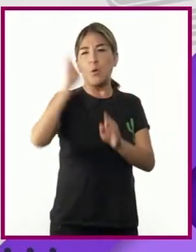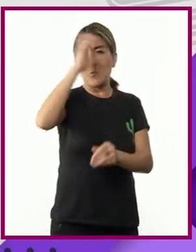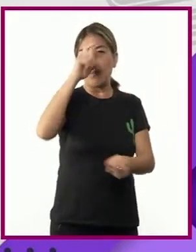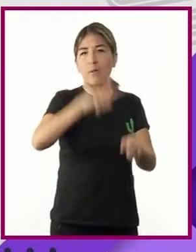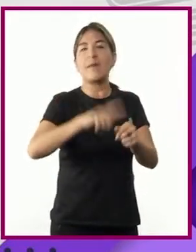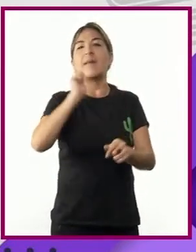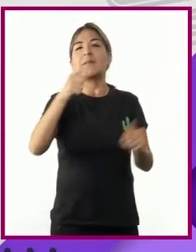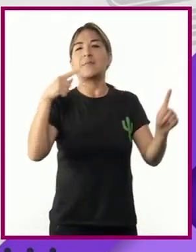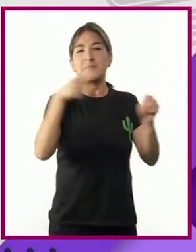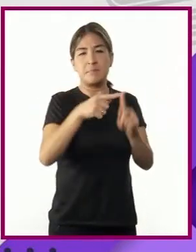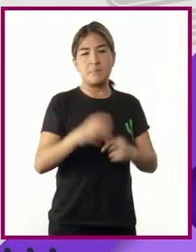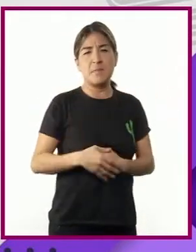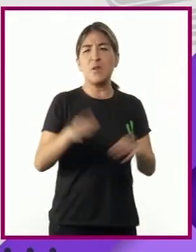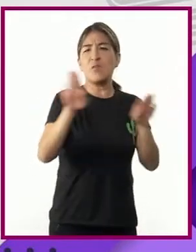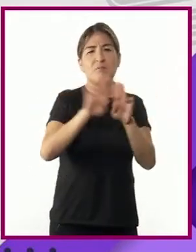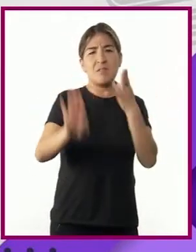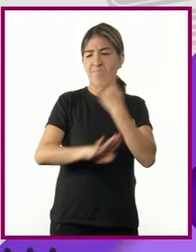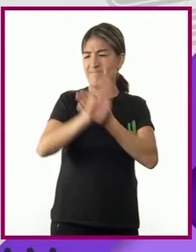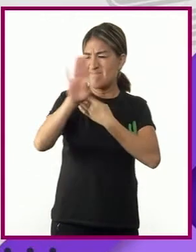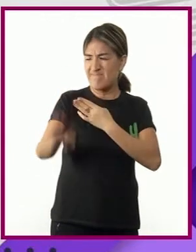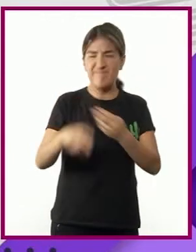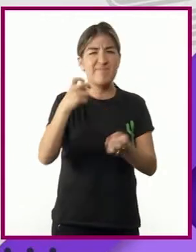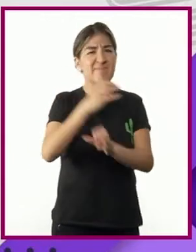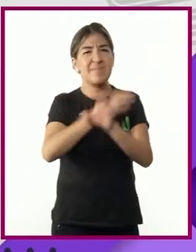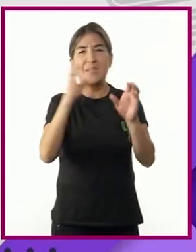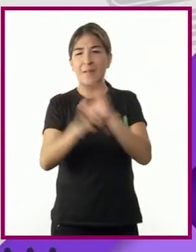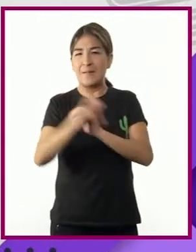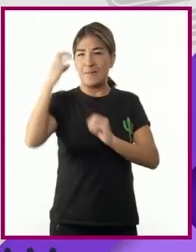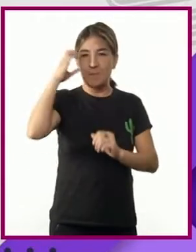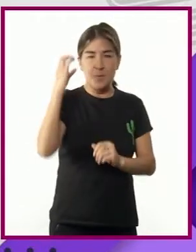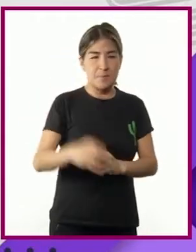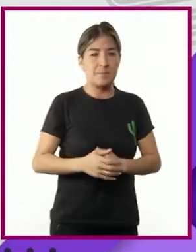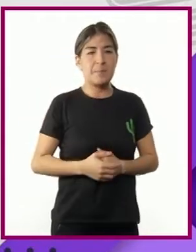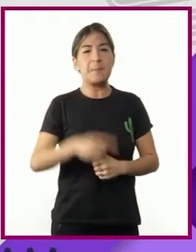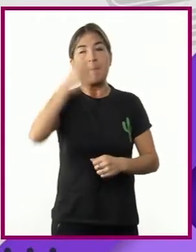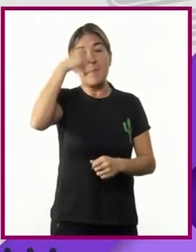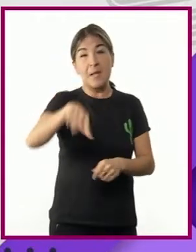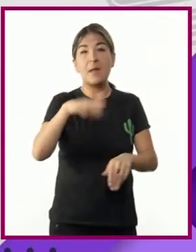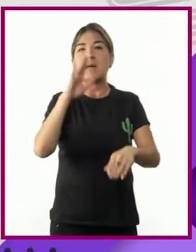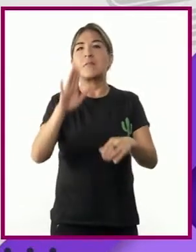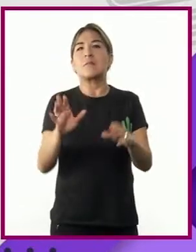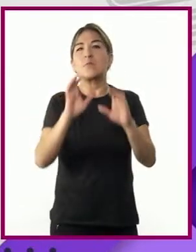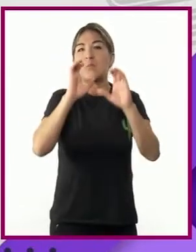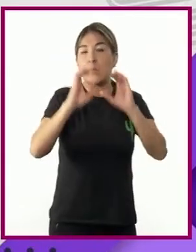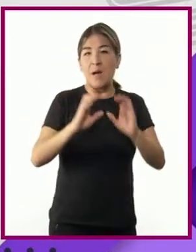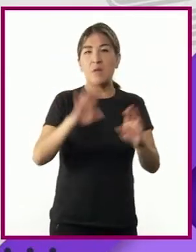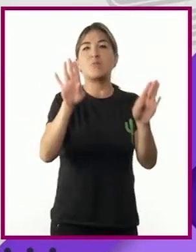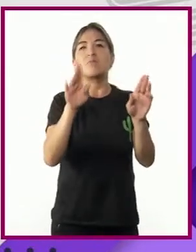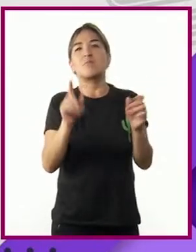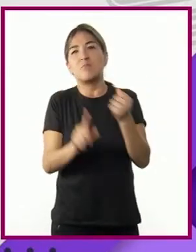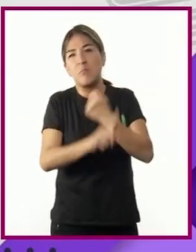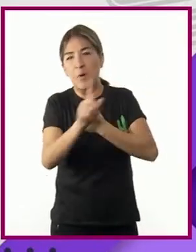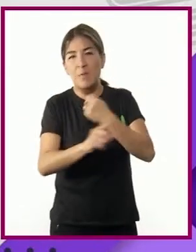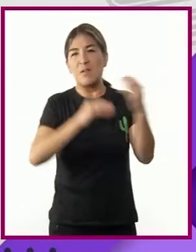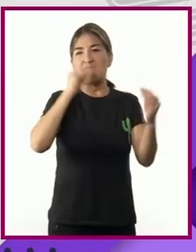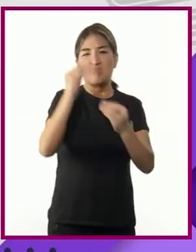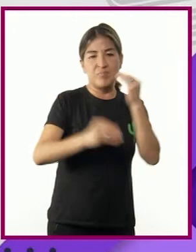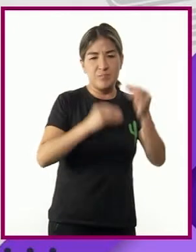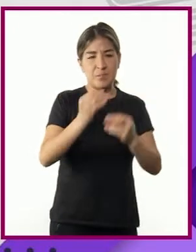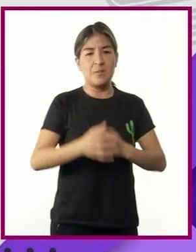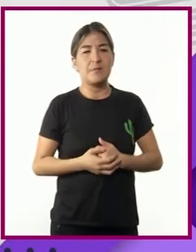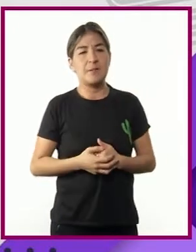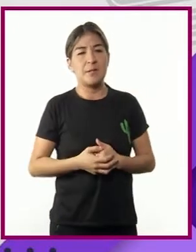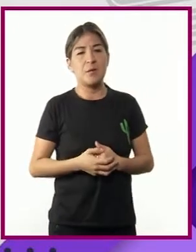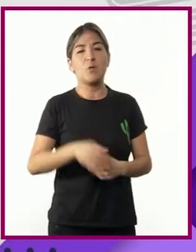en el rechazo a toda acción violenta, prevención de los conflictos y sus causas, solución de